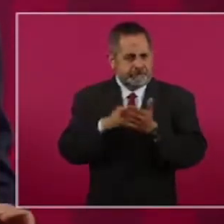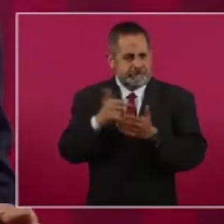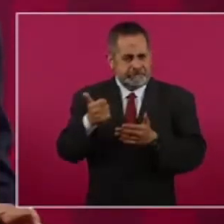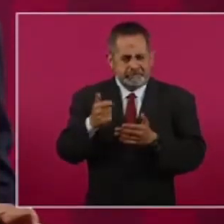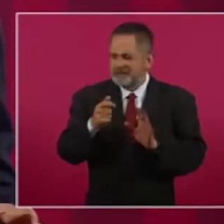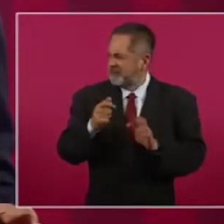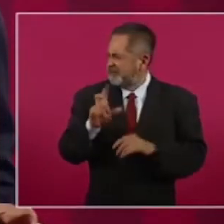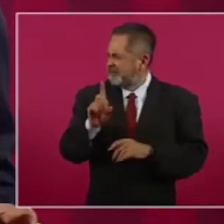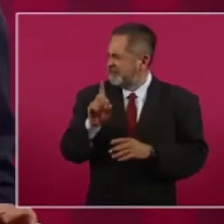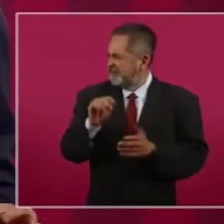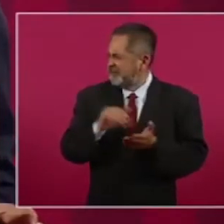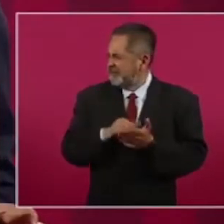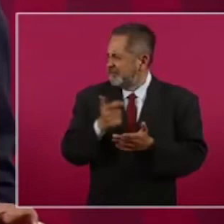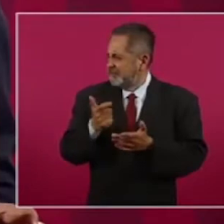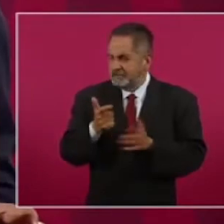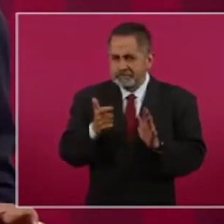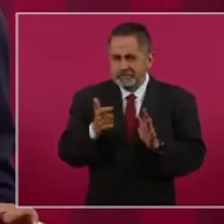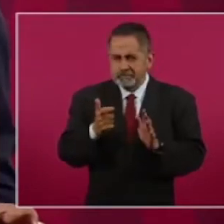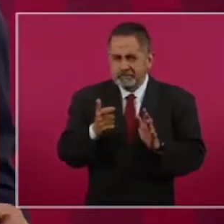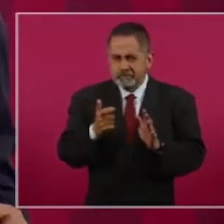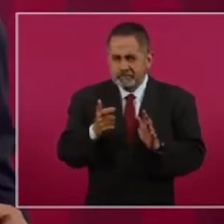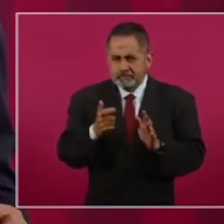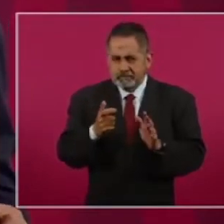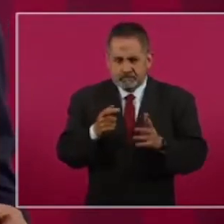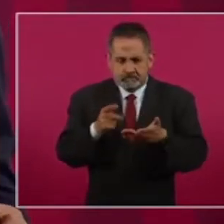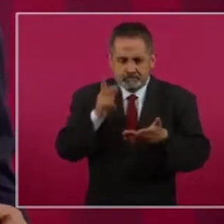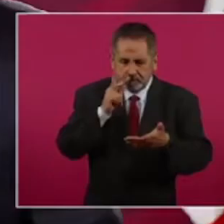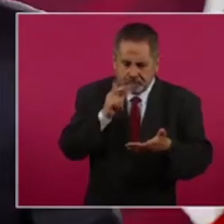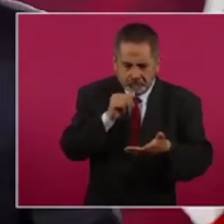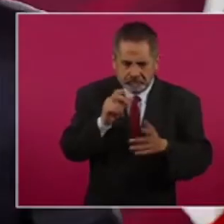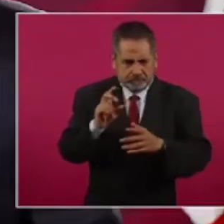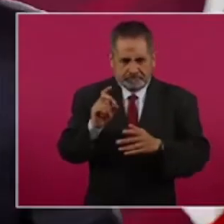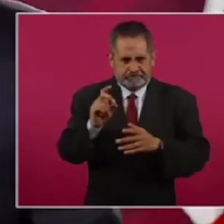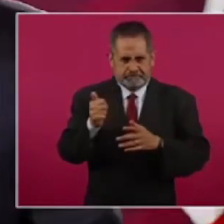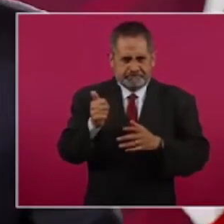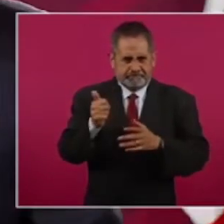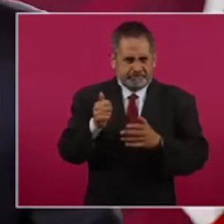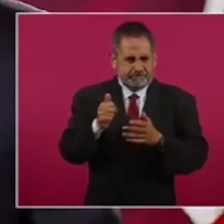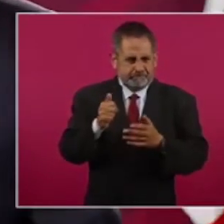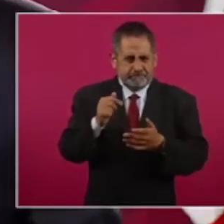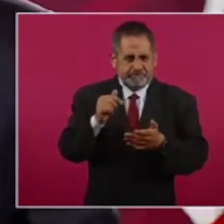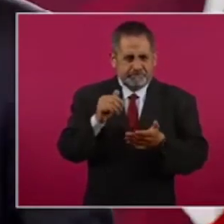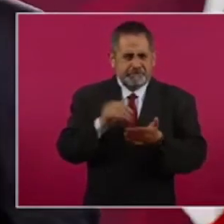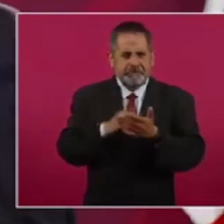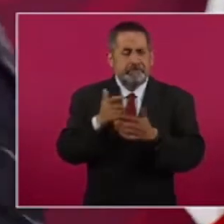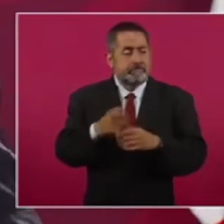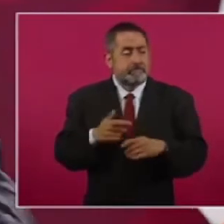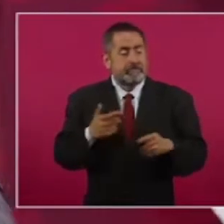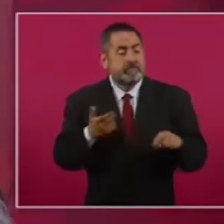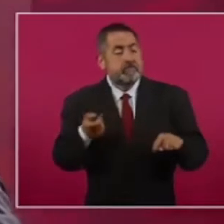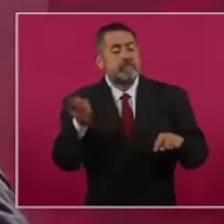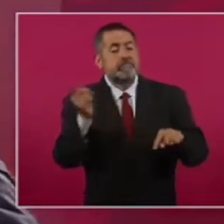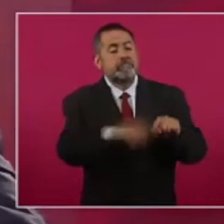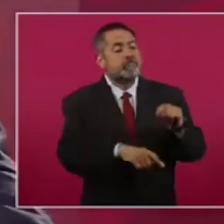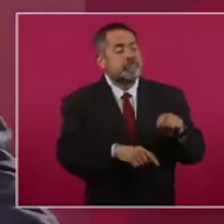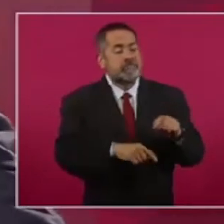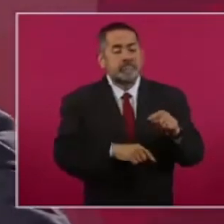o 30,000 pesos no comprobados, le quitaron dos